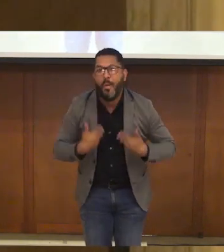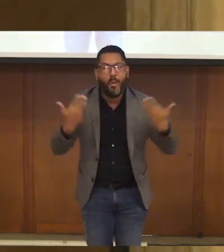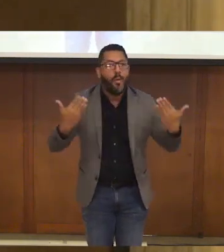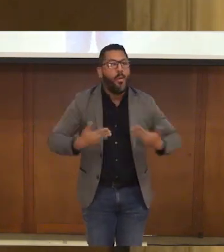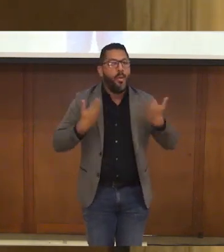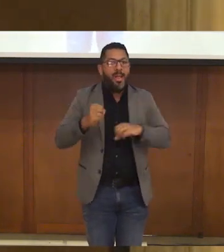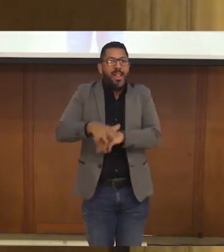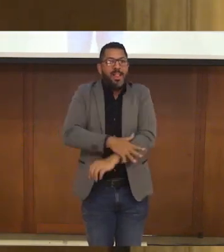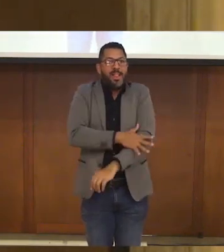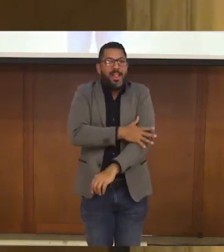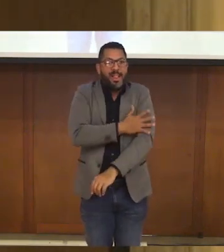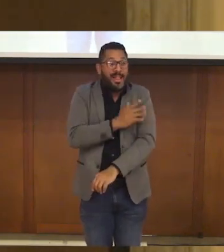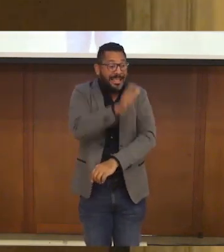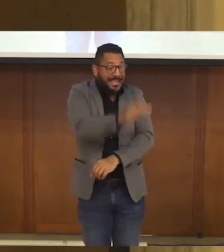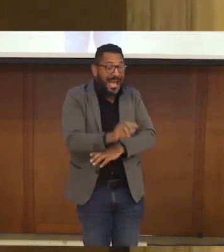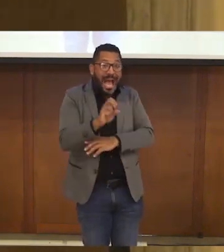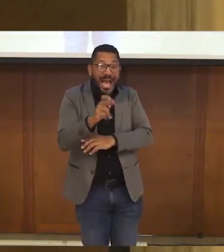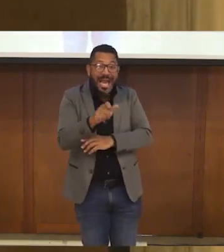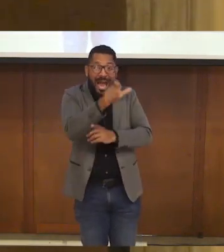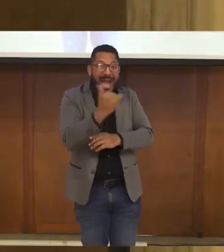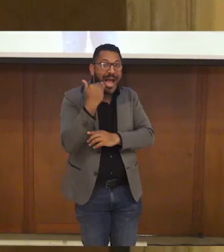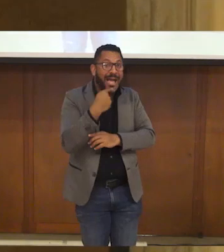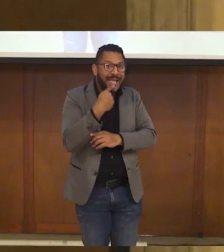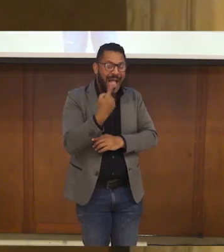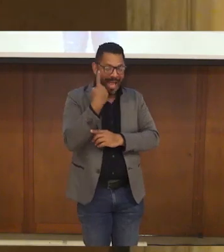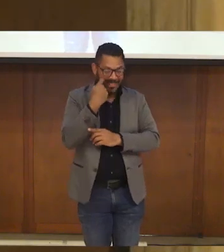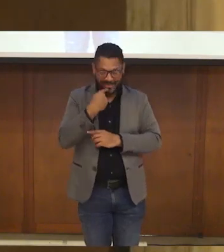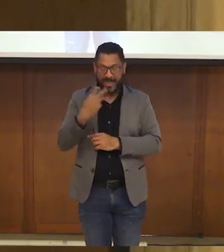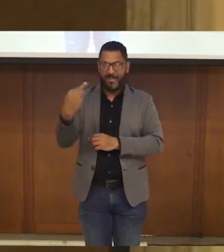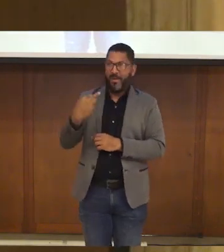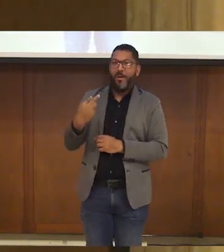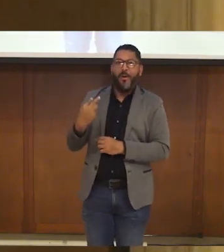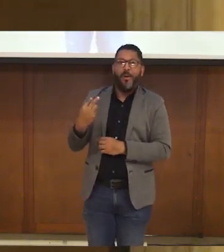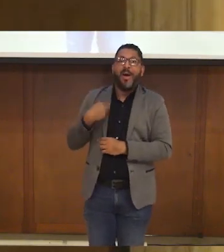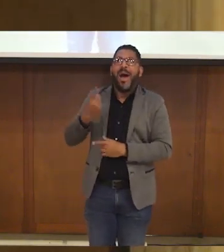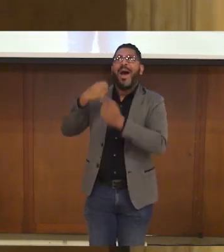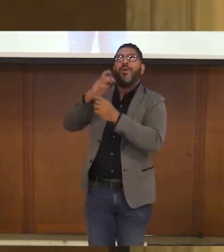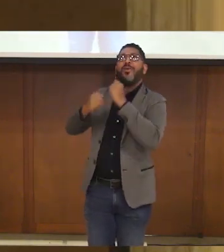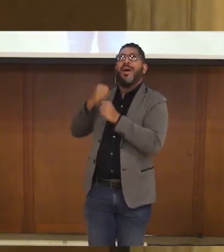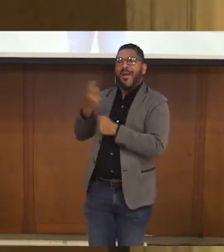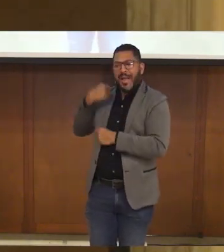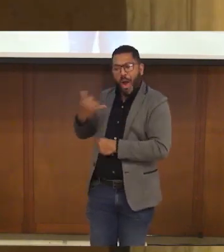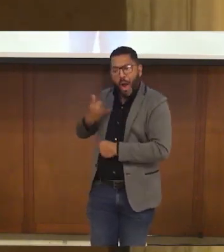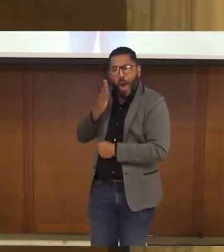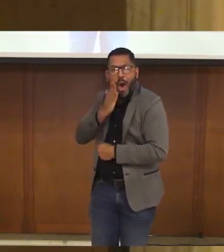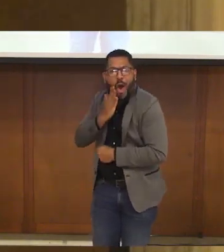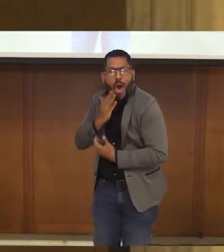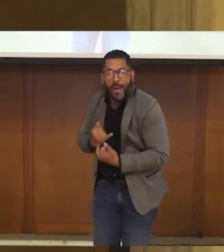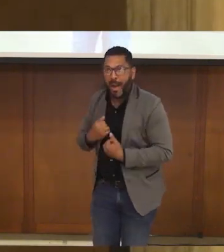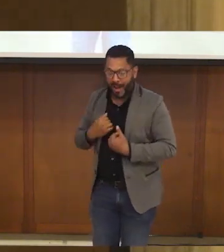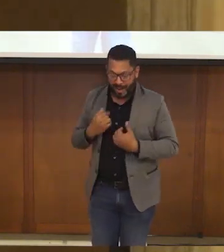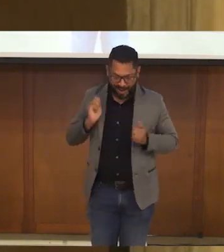muy emocionante, fue muy lindo escuchar a Ángela Pérez ayer cuando me vio, me dijo, cuando te lo ganaste eras